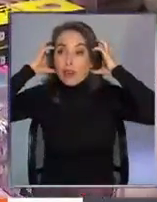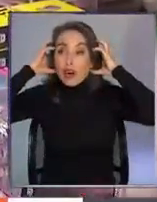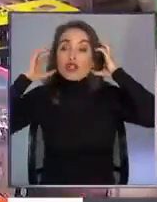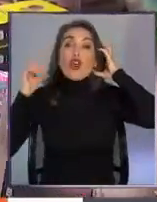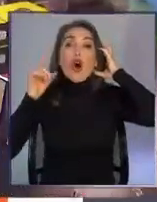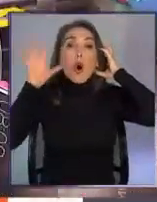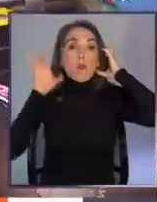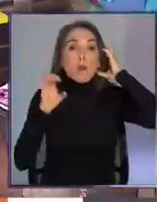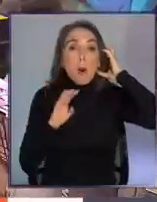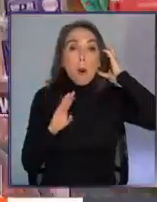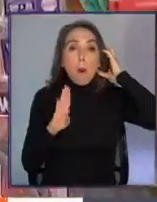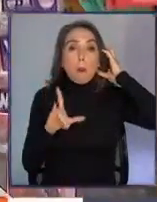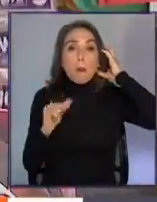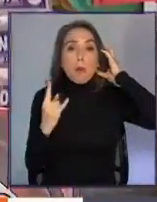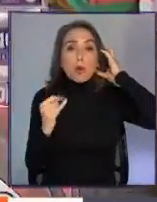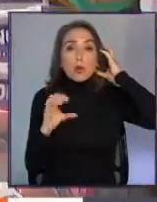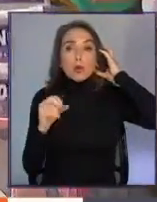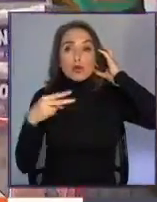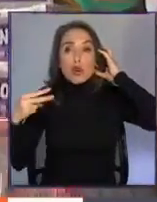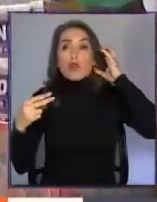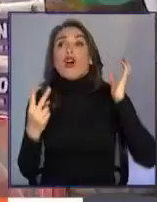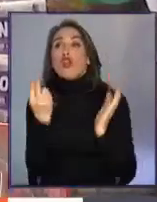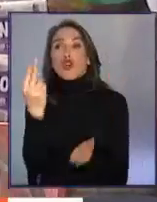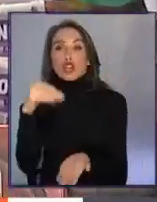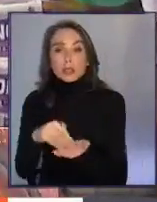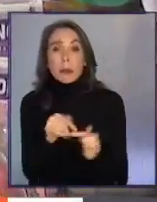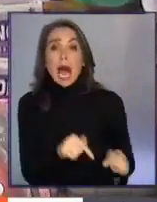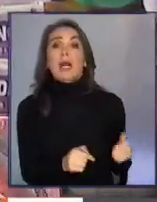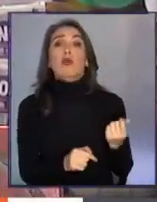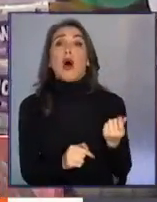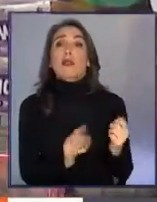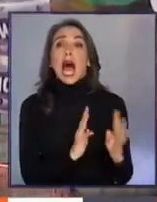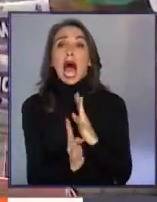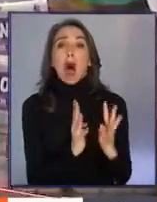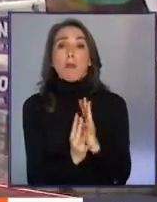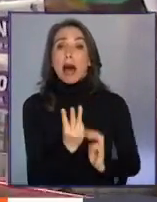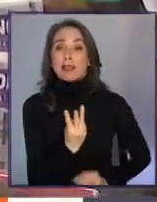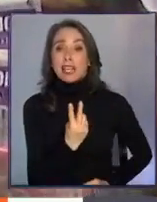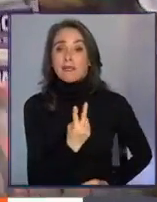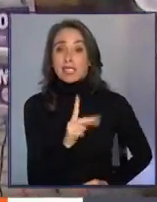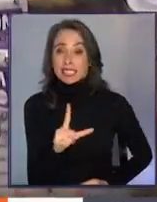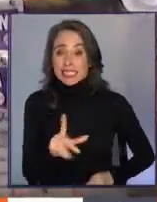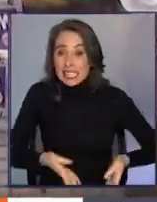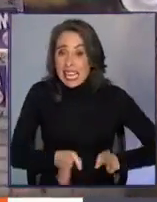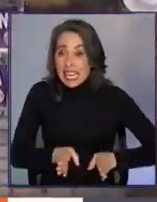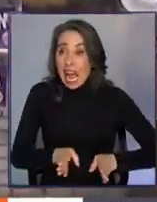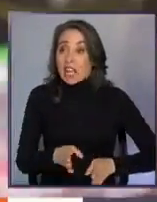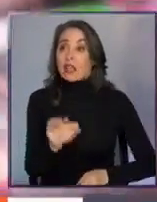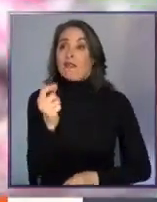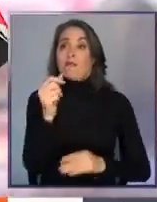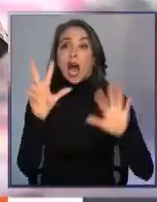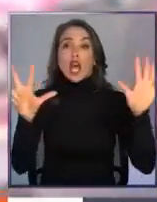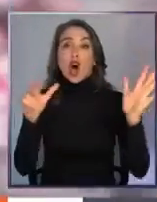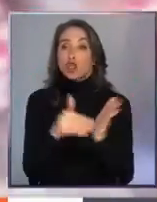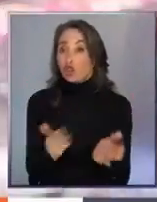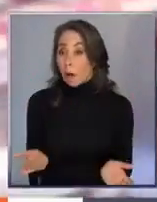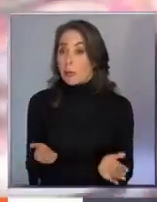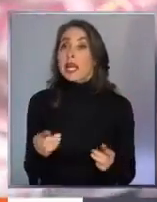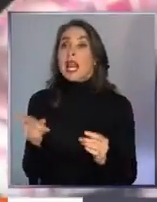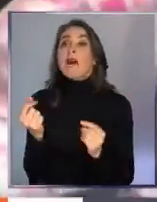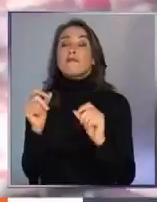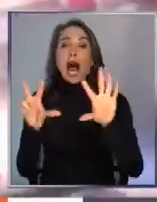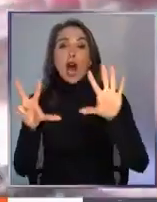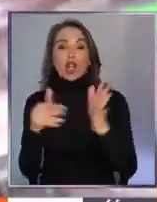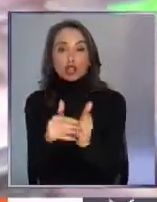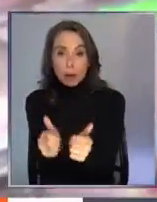Bluetooth, lo tenía 12.000 pesos. Hoy lo encuentras acá, Ahumada 327, vía pública, a solamente 8.000. También los tengo a 8.000.